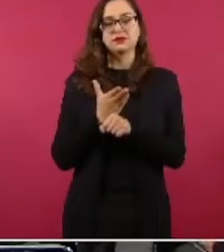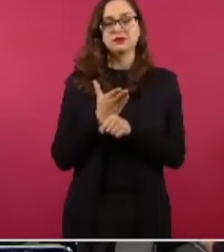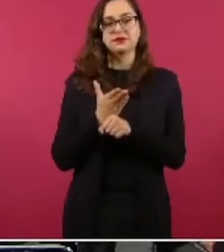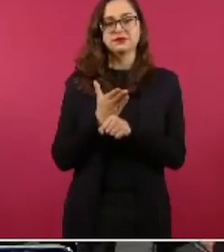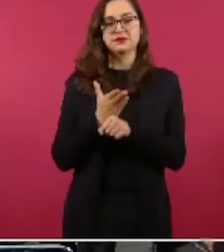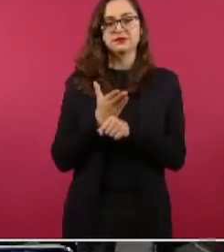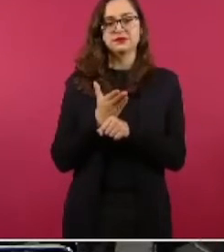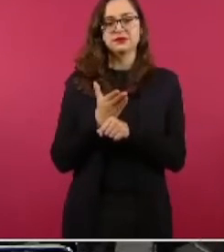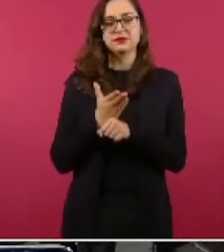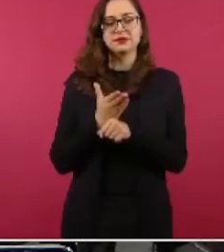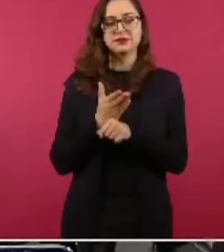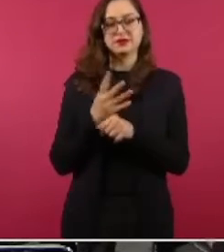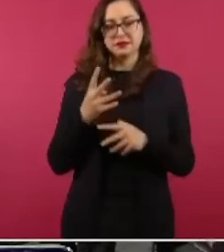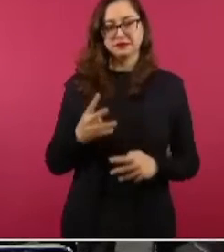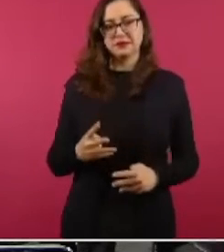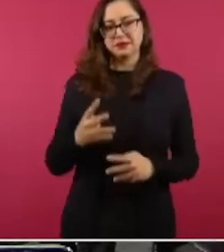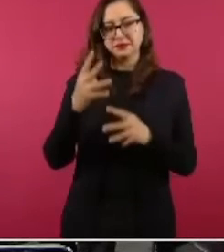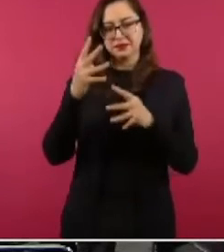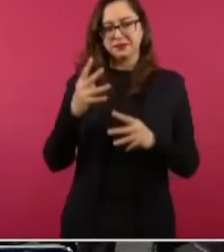Sí, bájale.